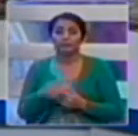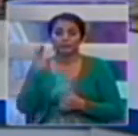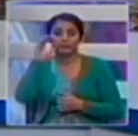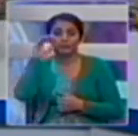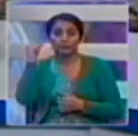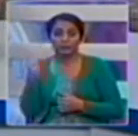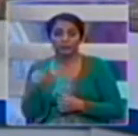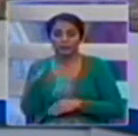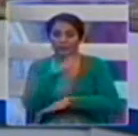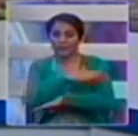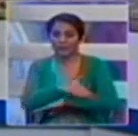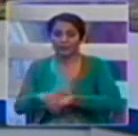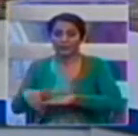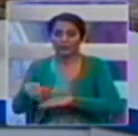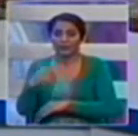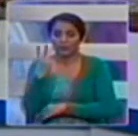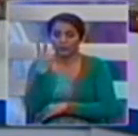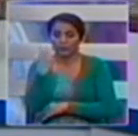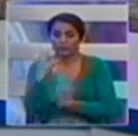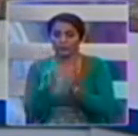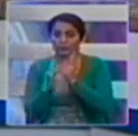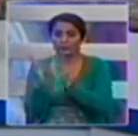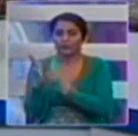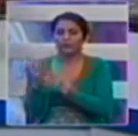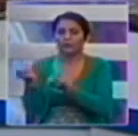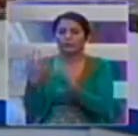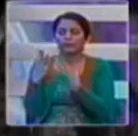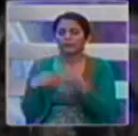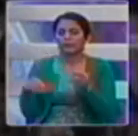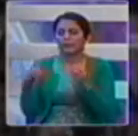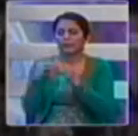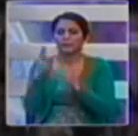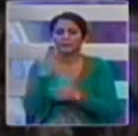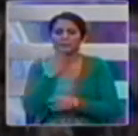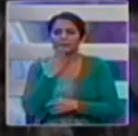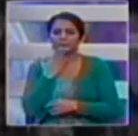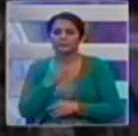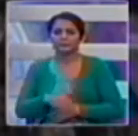Abril. Buenas tardes, Leonardo. Adelante con el informe.